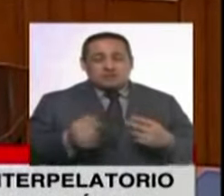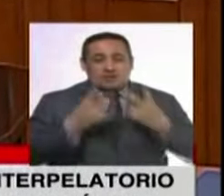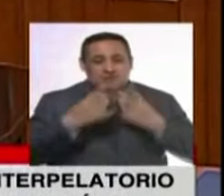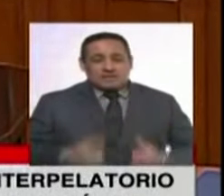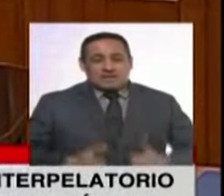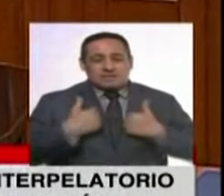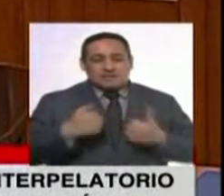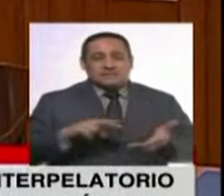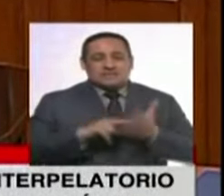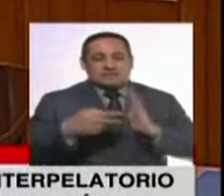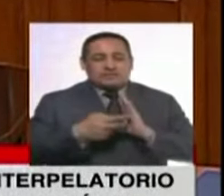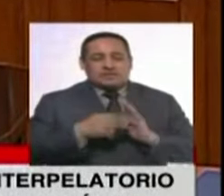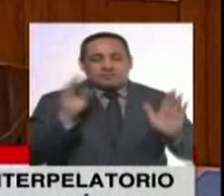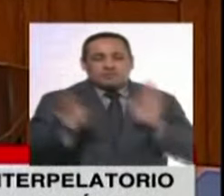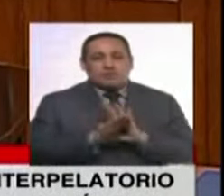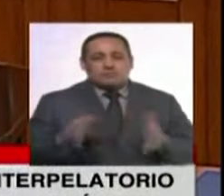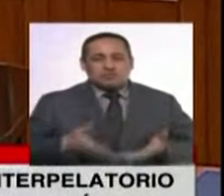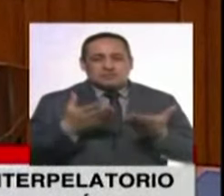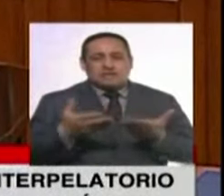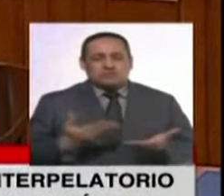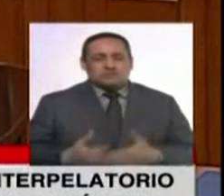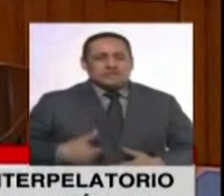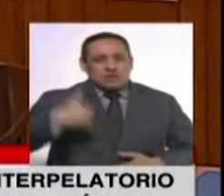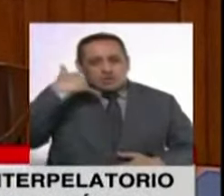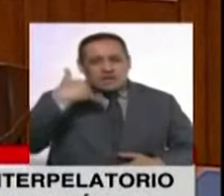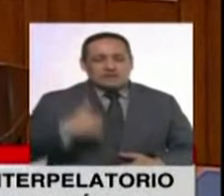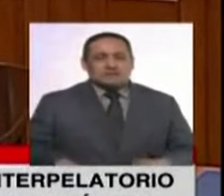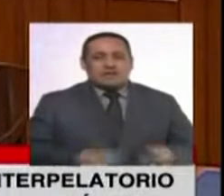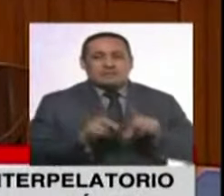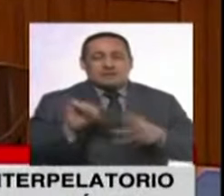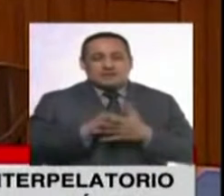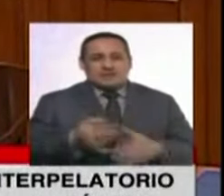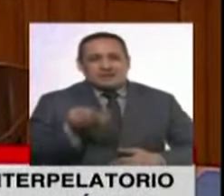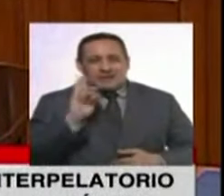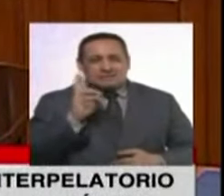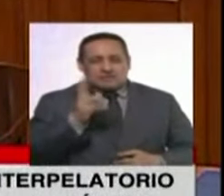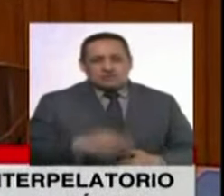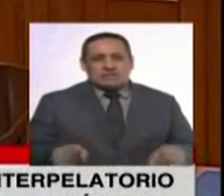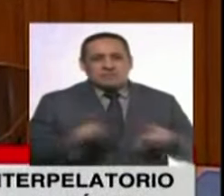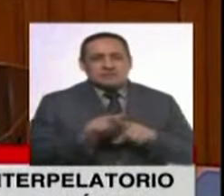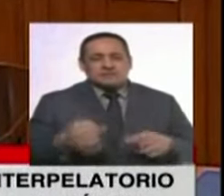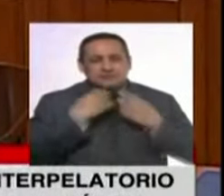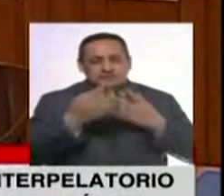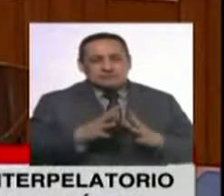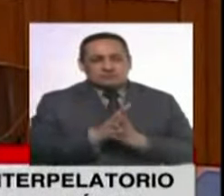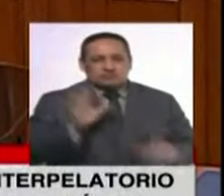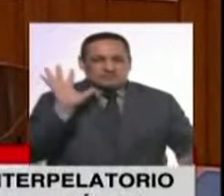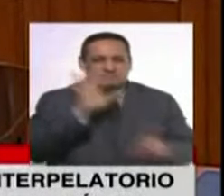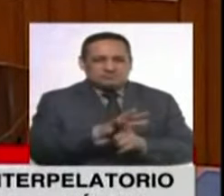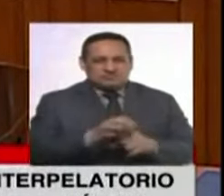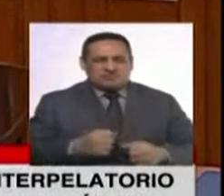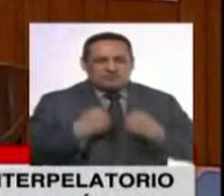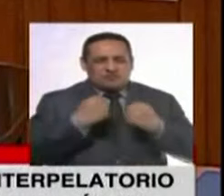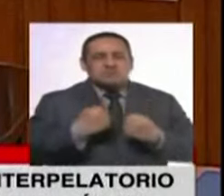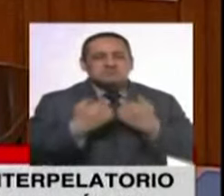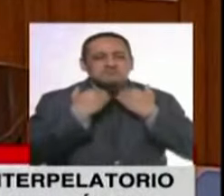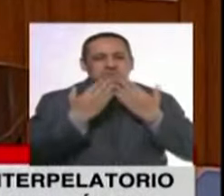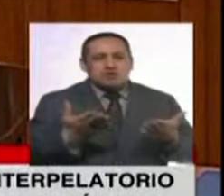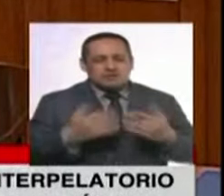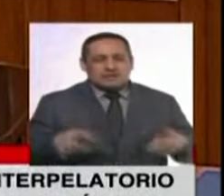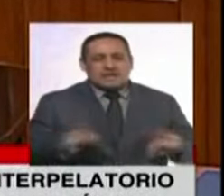la vida que implica portar un equipo celular por el que los delincuentes muestran excesiva agresividad sin